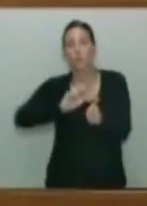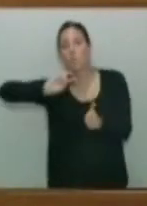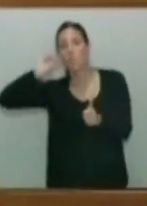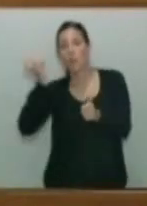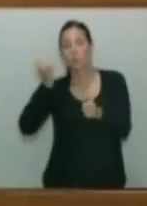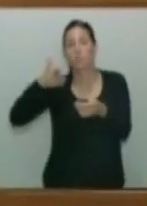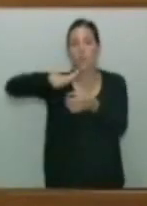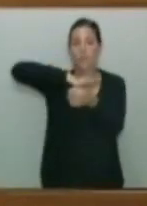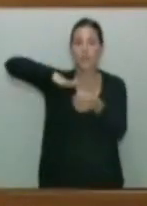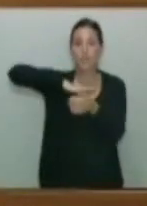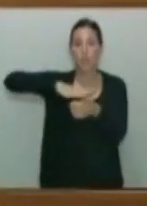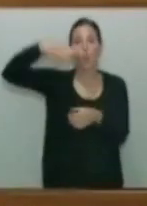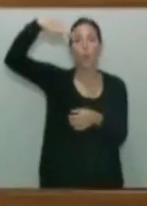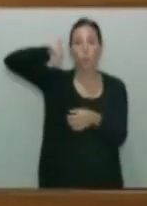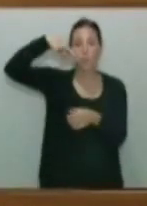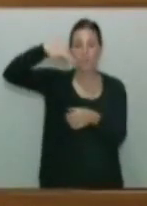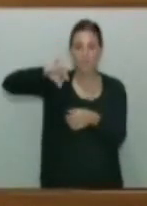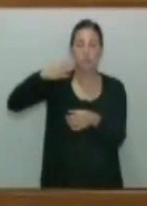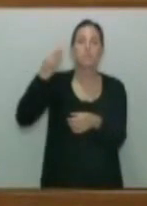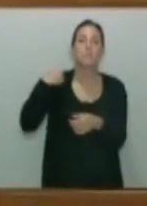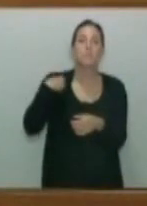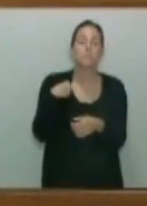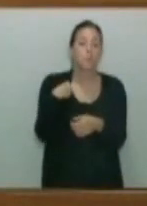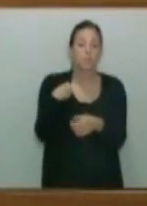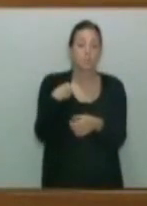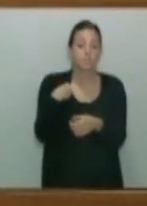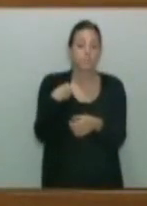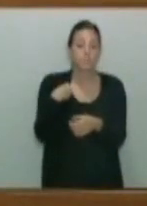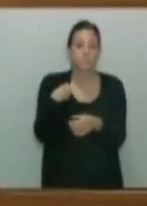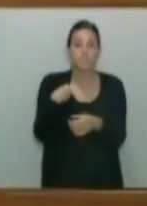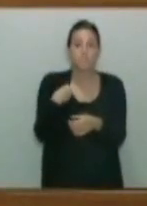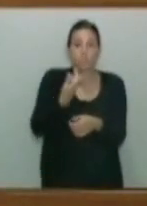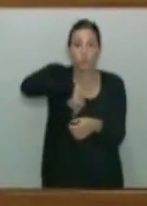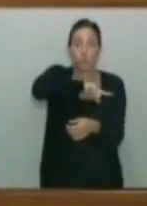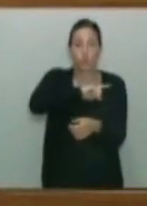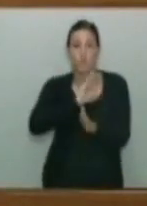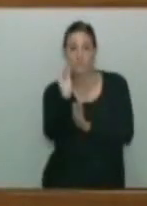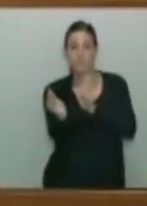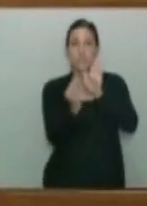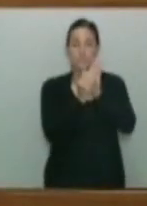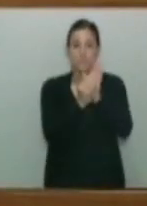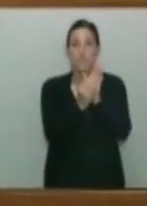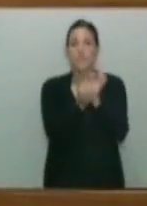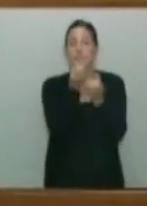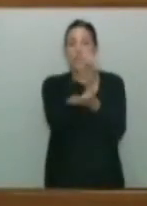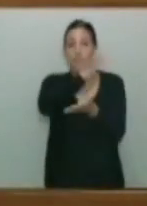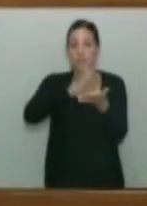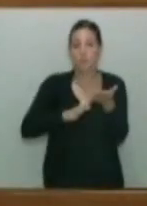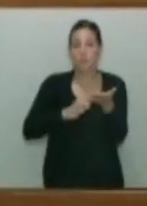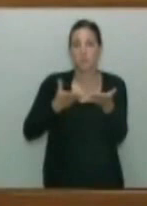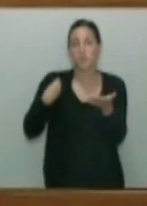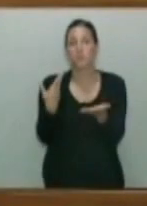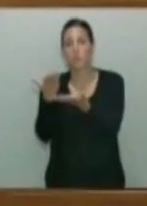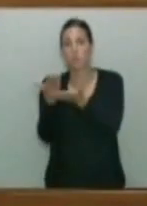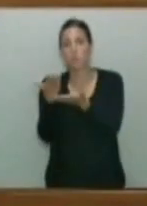circunscripción única. Esto es justamente lo que hemos incorporado en este dictamen, la propuesta que se recoge en